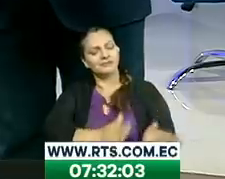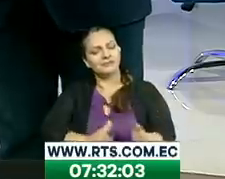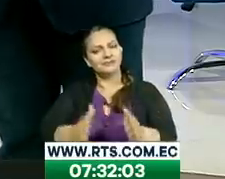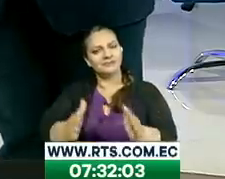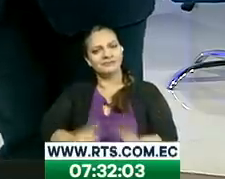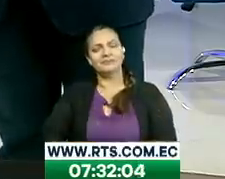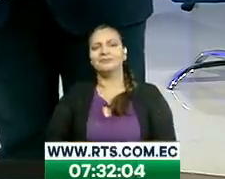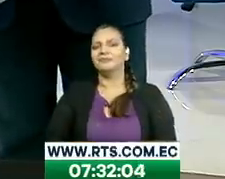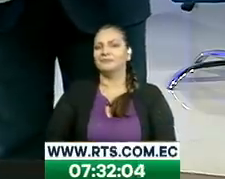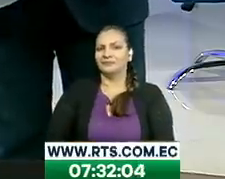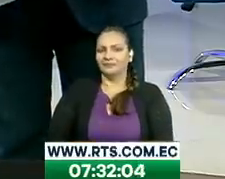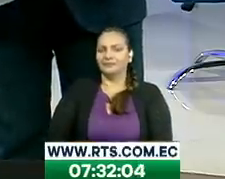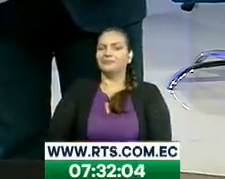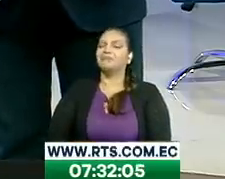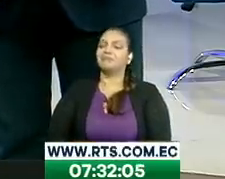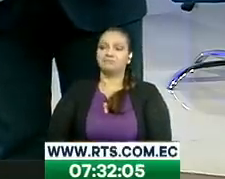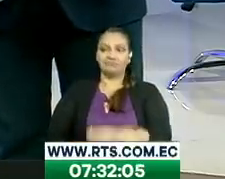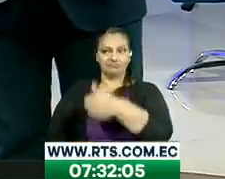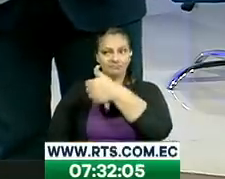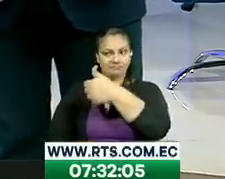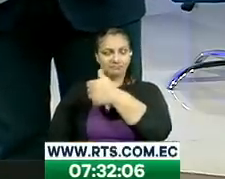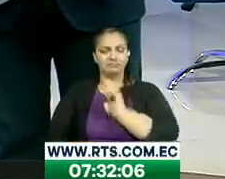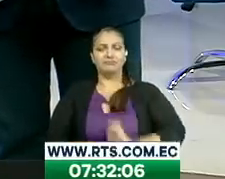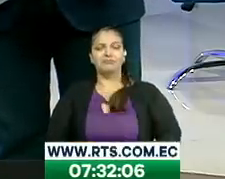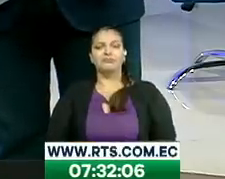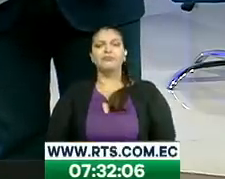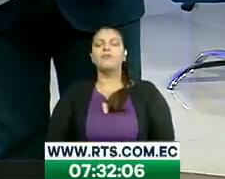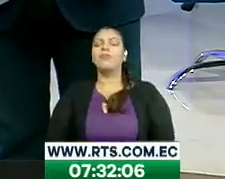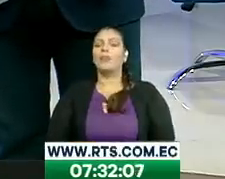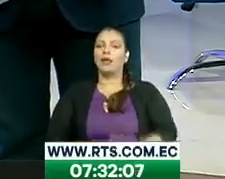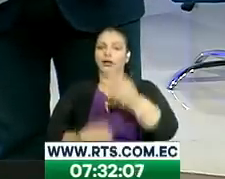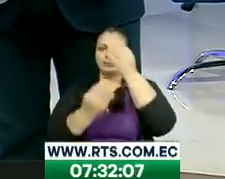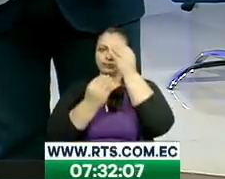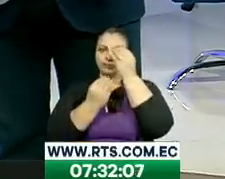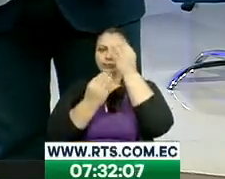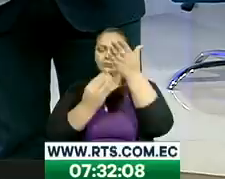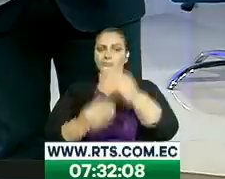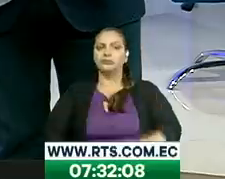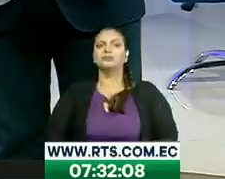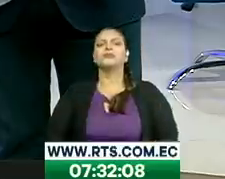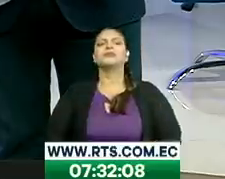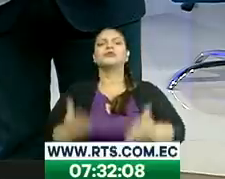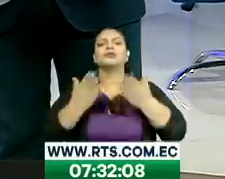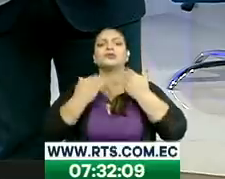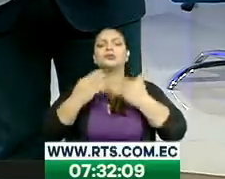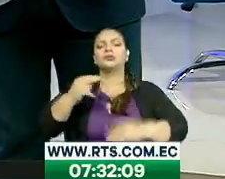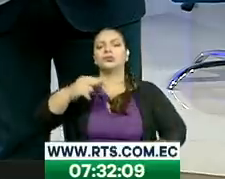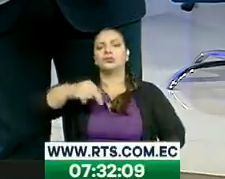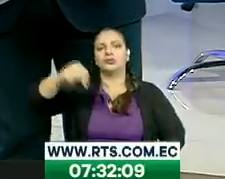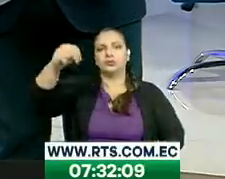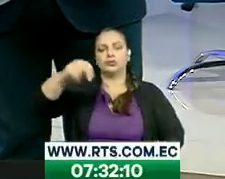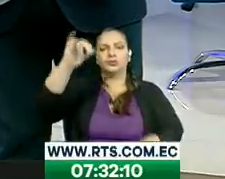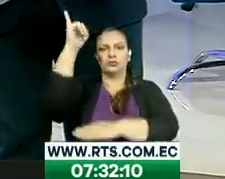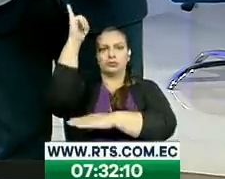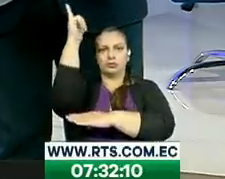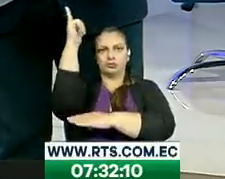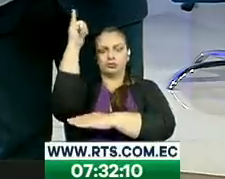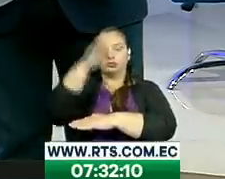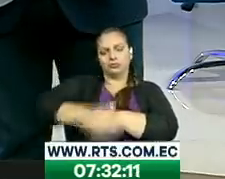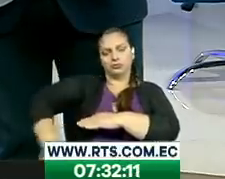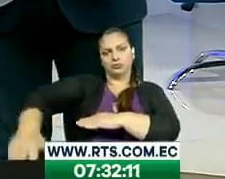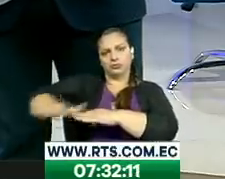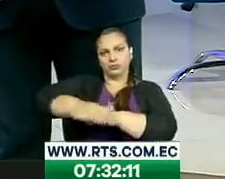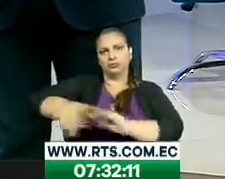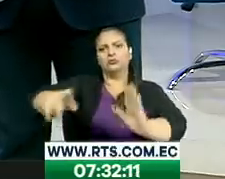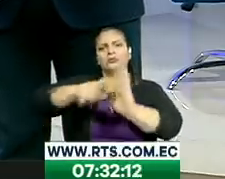me parece muy bien hoy hay más de mil jóvenes en juguetes fueron robados de un local situado en la